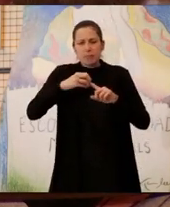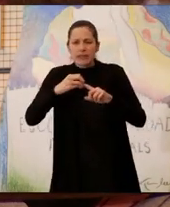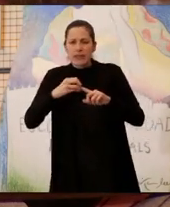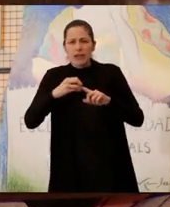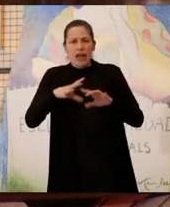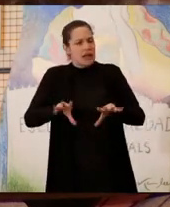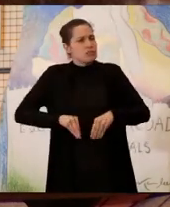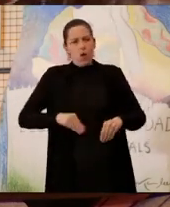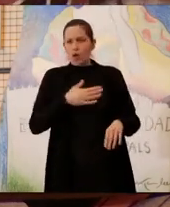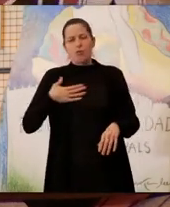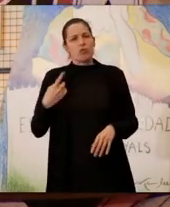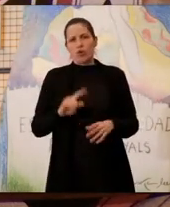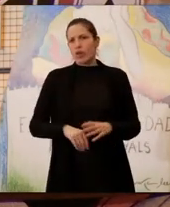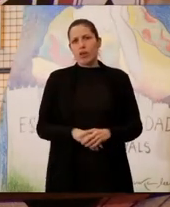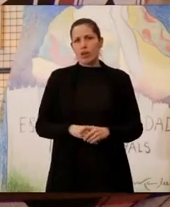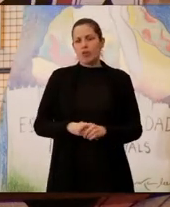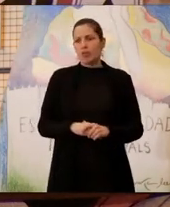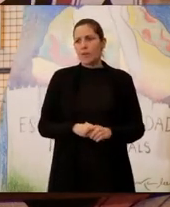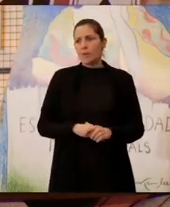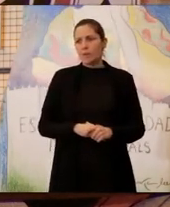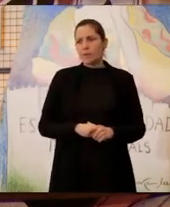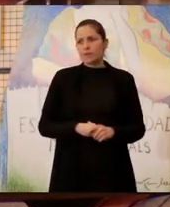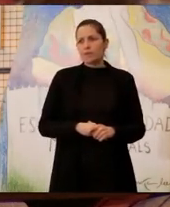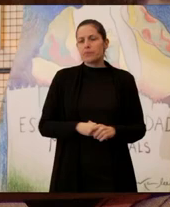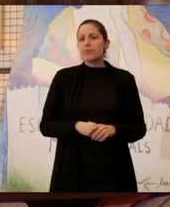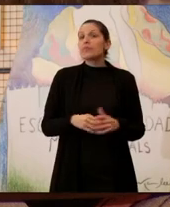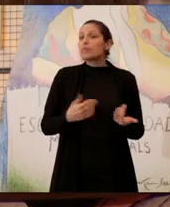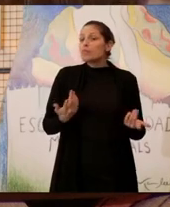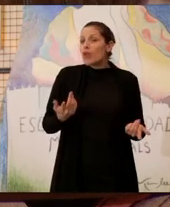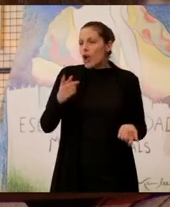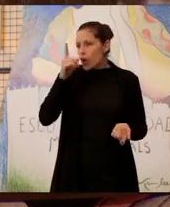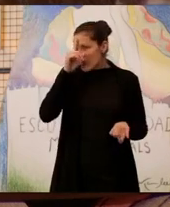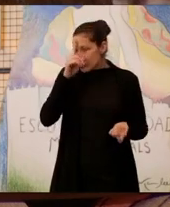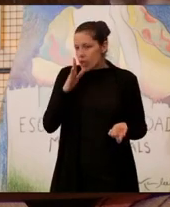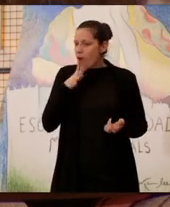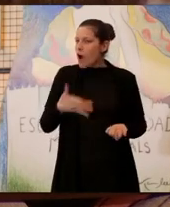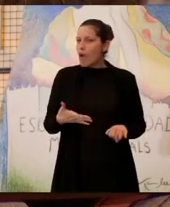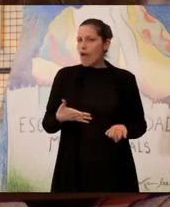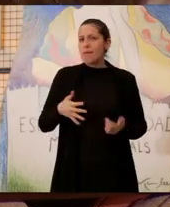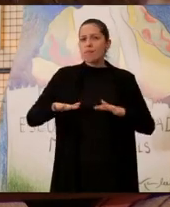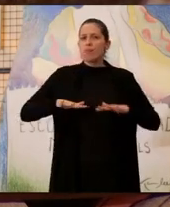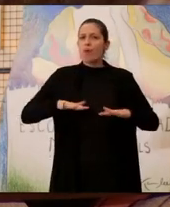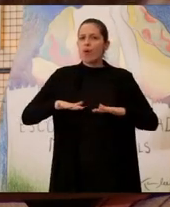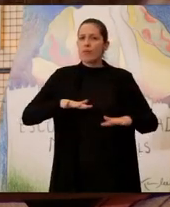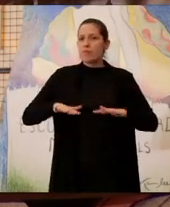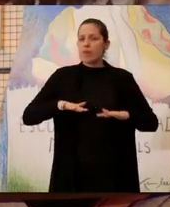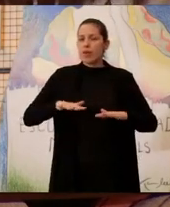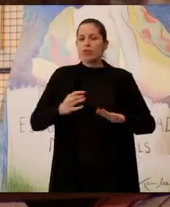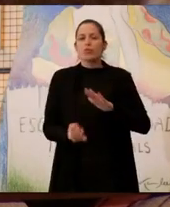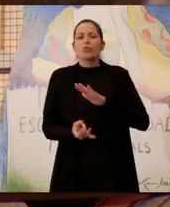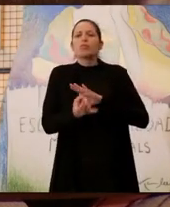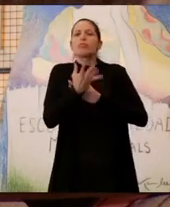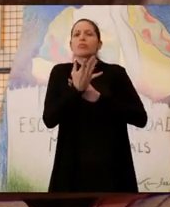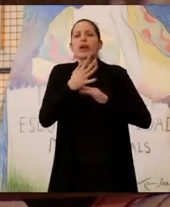no sé si tendrá buen buen fin o no a este movimiento que nace en Estados Unidos que le llaman la gran renuncia